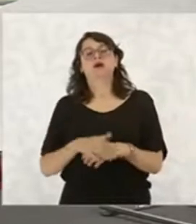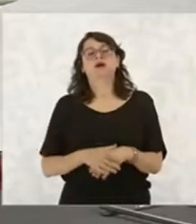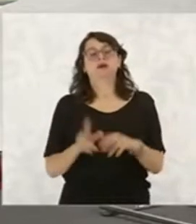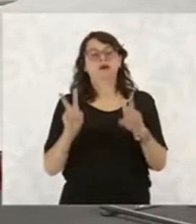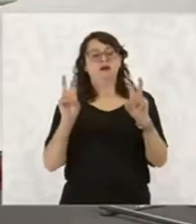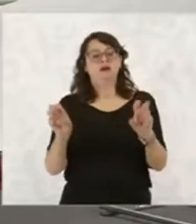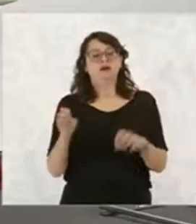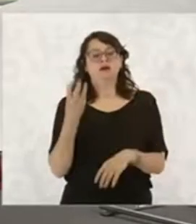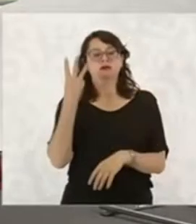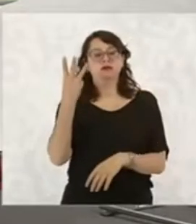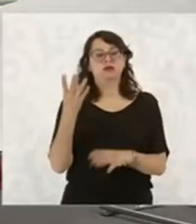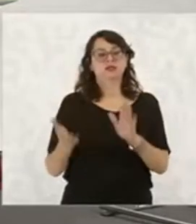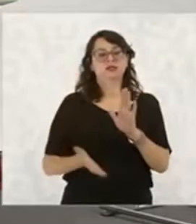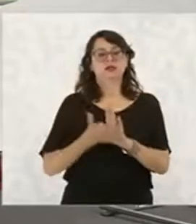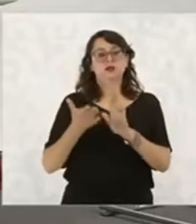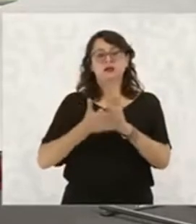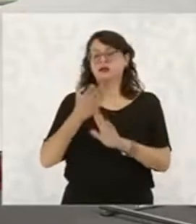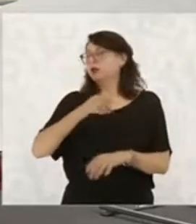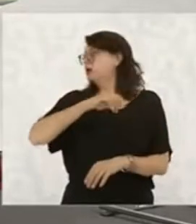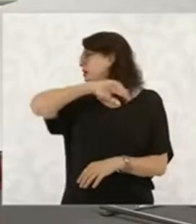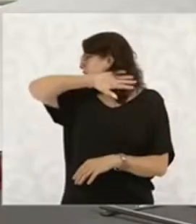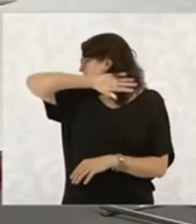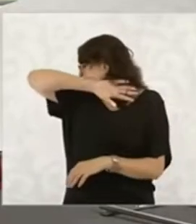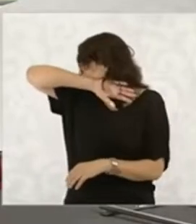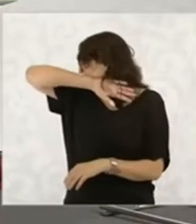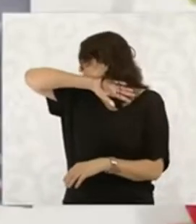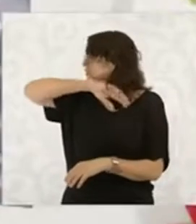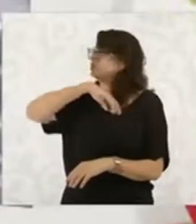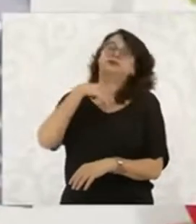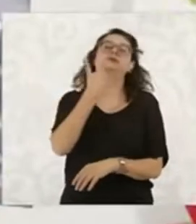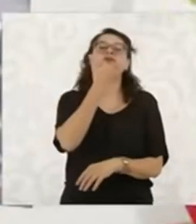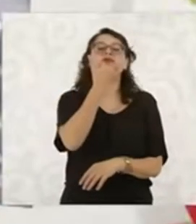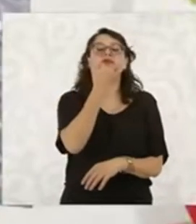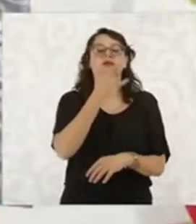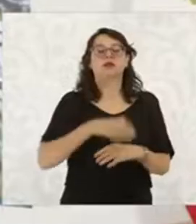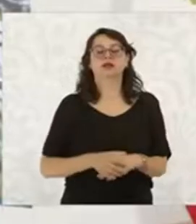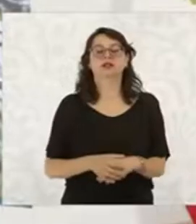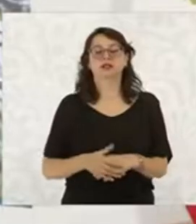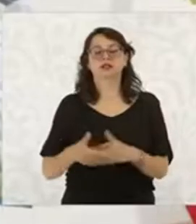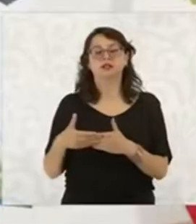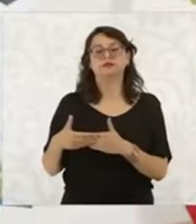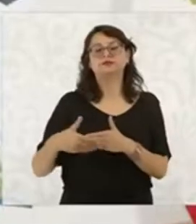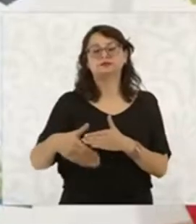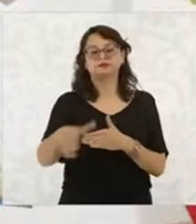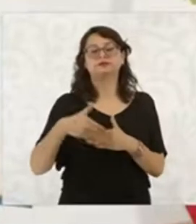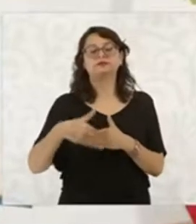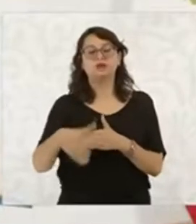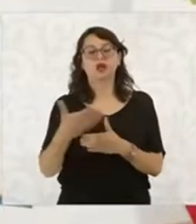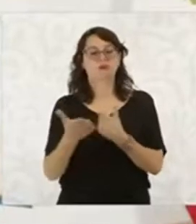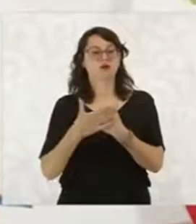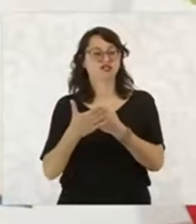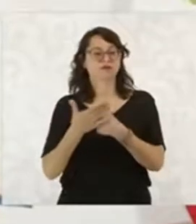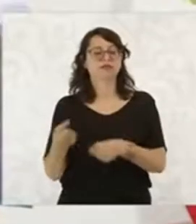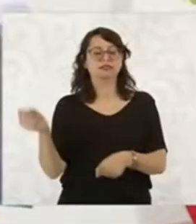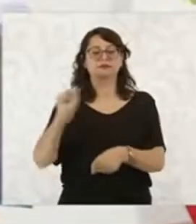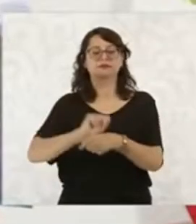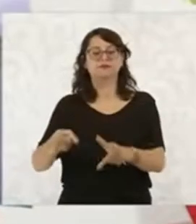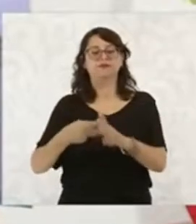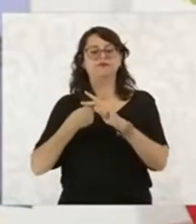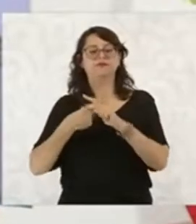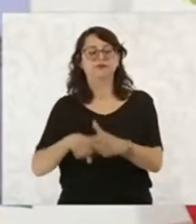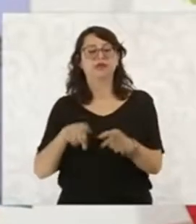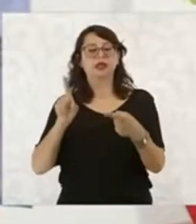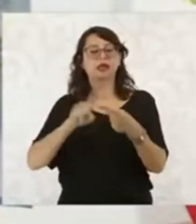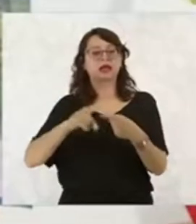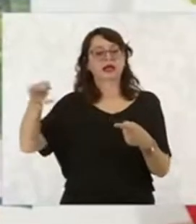por iniciar en la próxima semana. Estas 3 obras es el acuaférico de